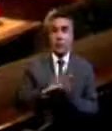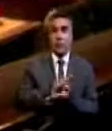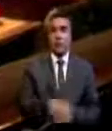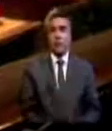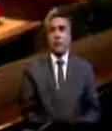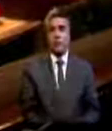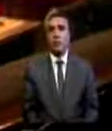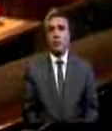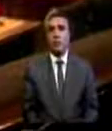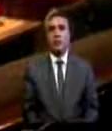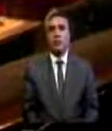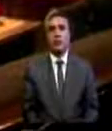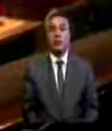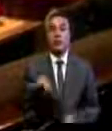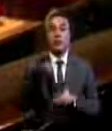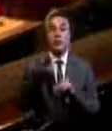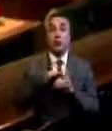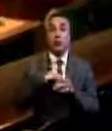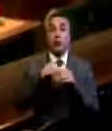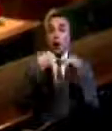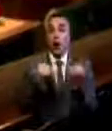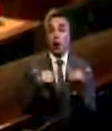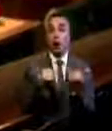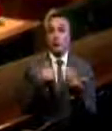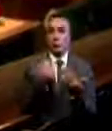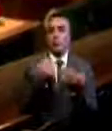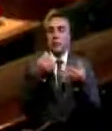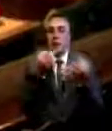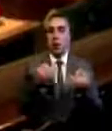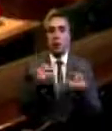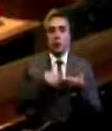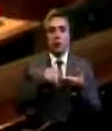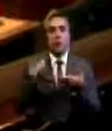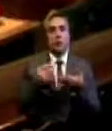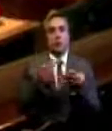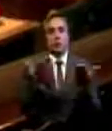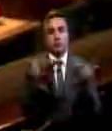Virgilio Saquicela, ha señalado que la votación se desarrollará hoy. Es lo que podemos